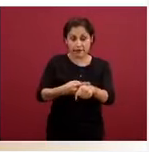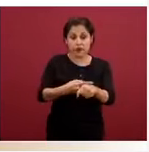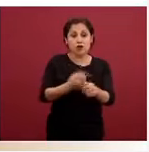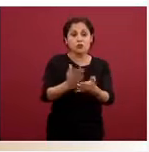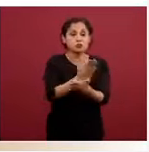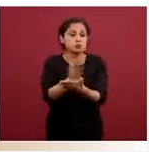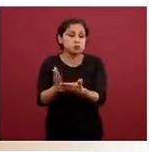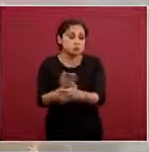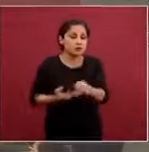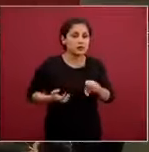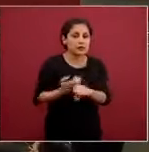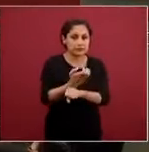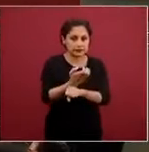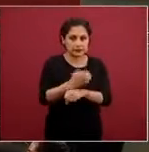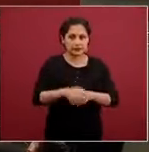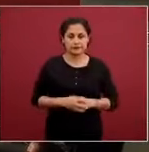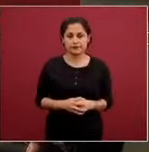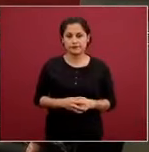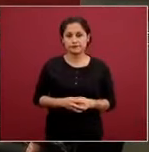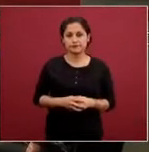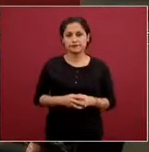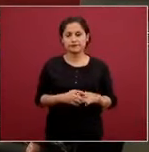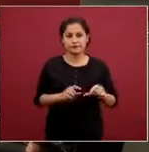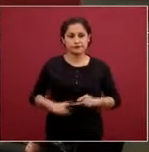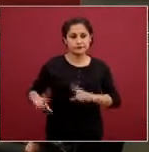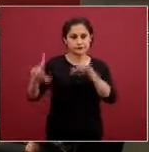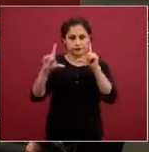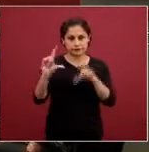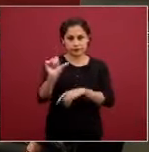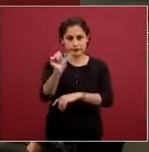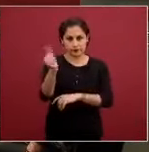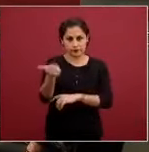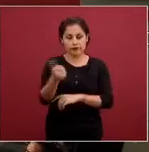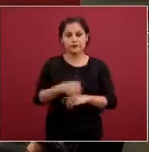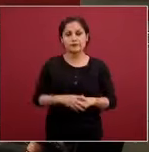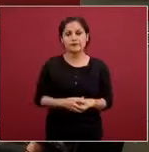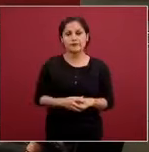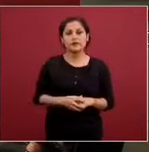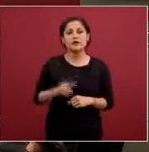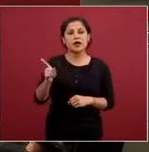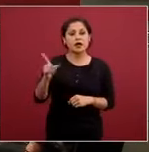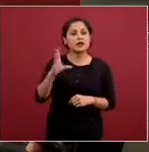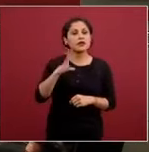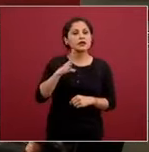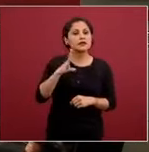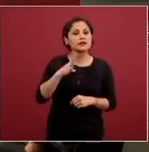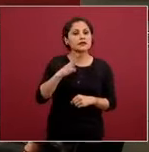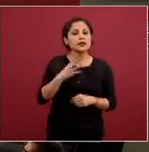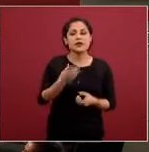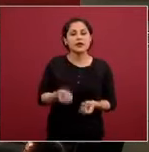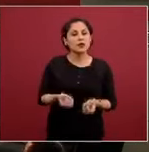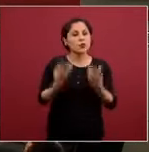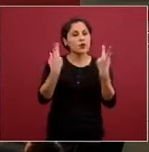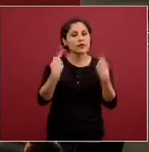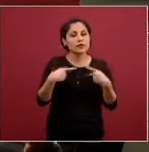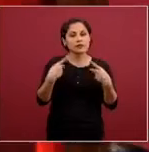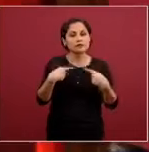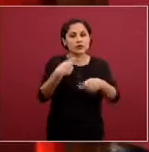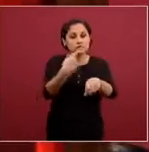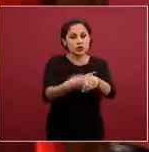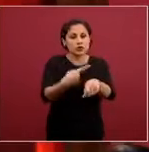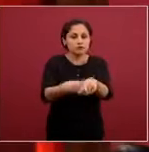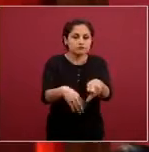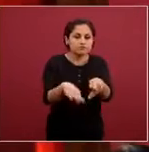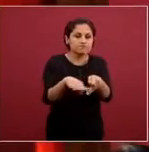federativa. La siguiente diapositiva, por favor. Aquí vemos la tasa de incidencia, que igual es una tasa de incidencia por